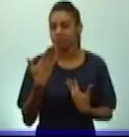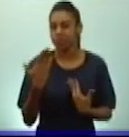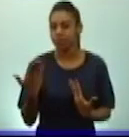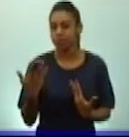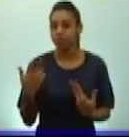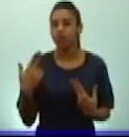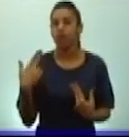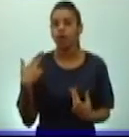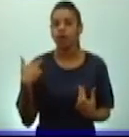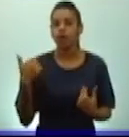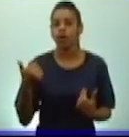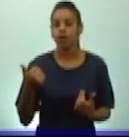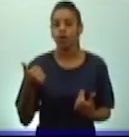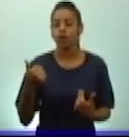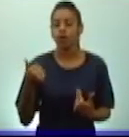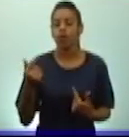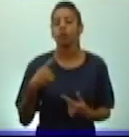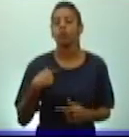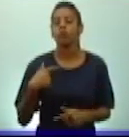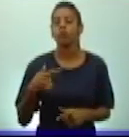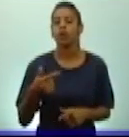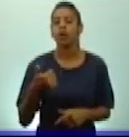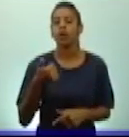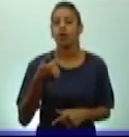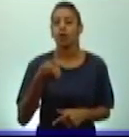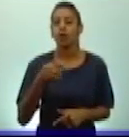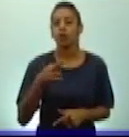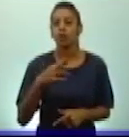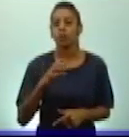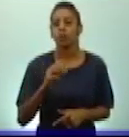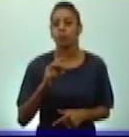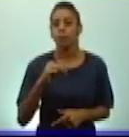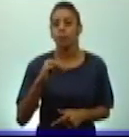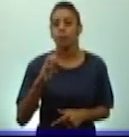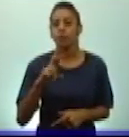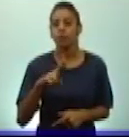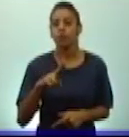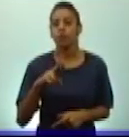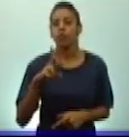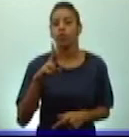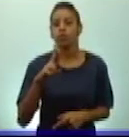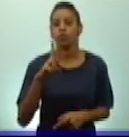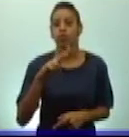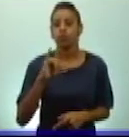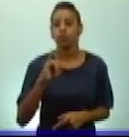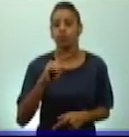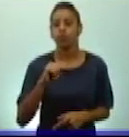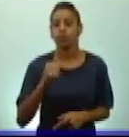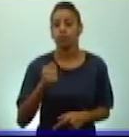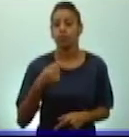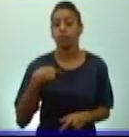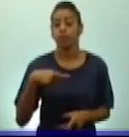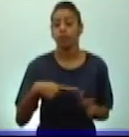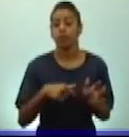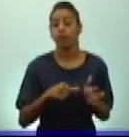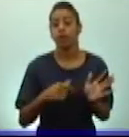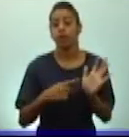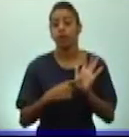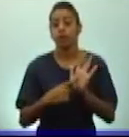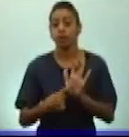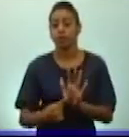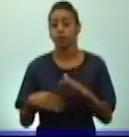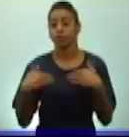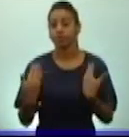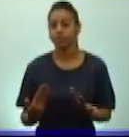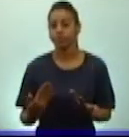abogado Manuel Urrutia Lleó, quien se enfrentó a la dictadura batistiana aunque representaba intereses de la